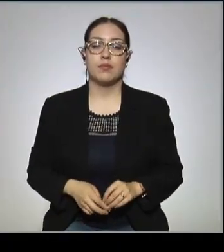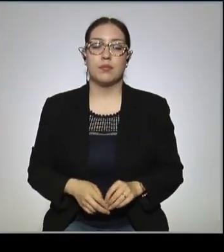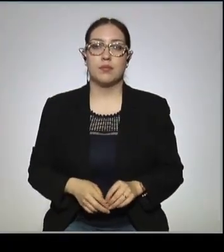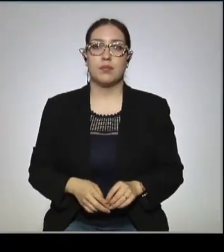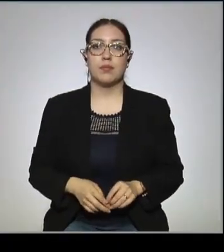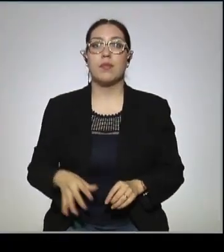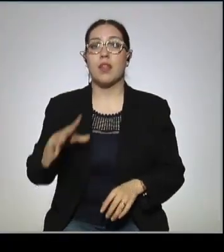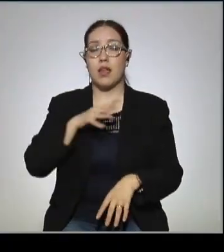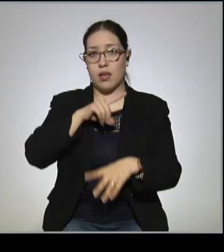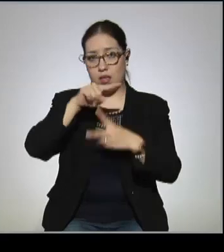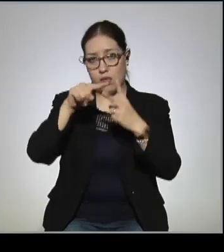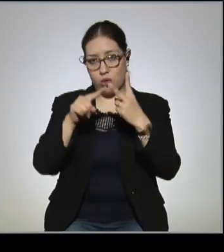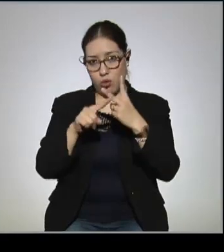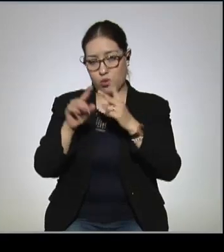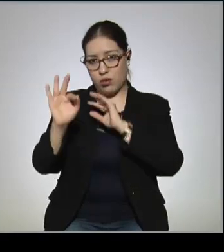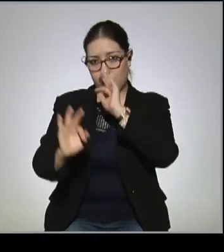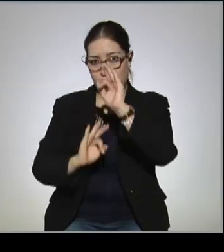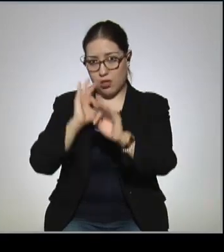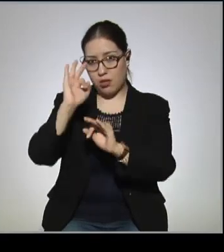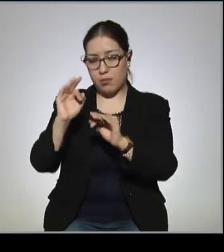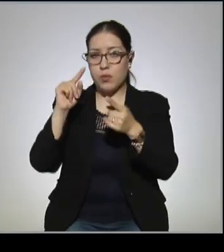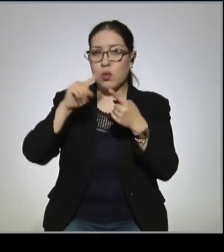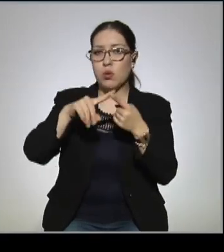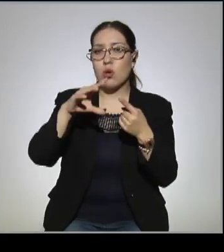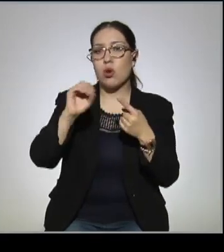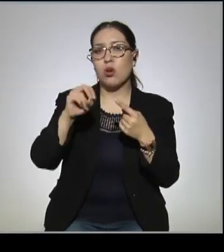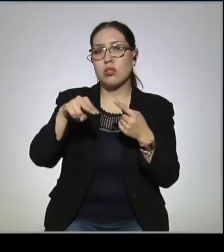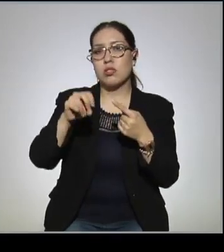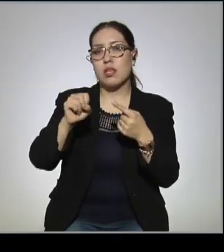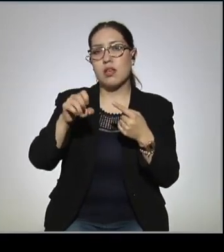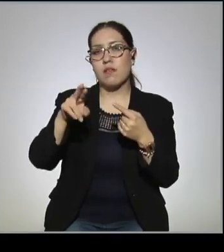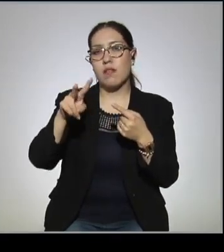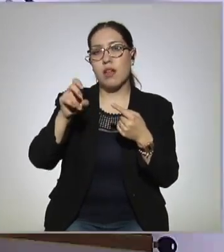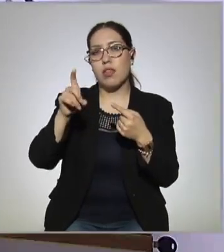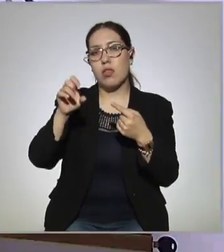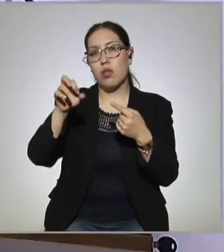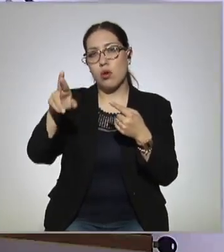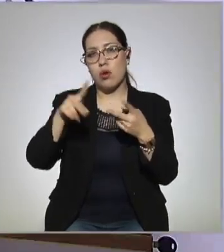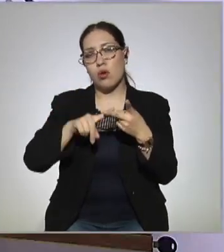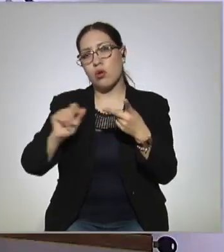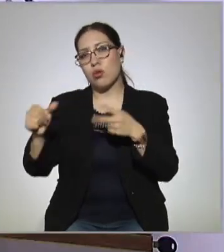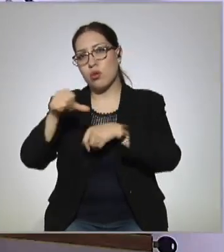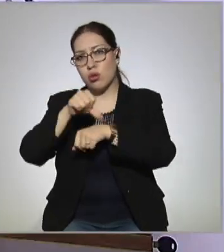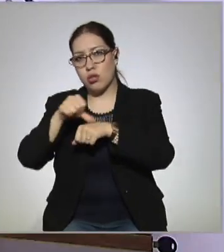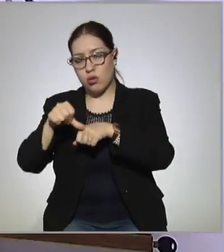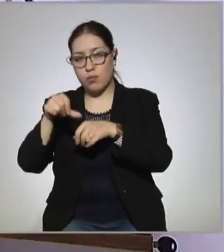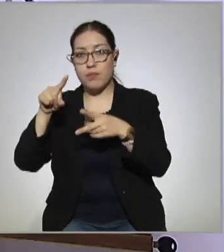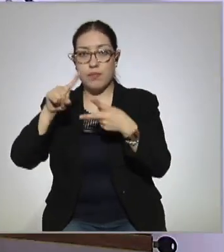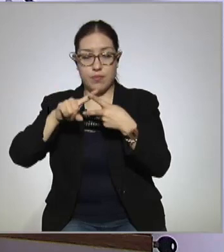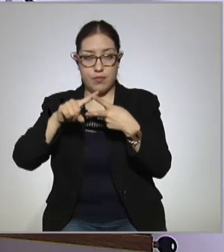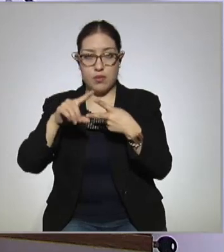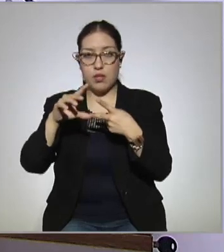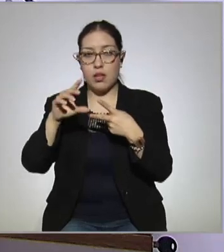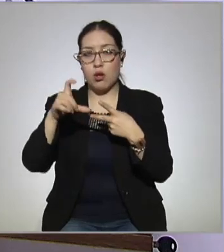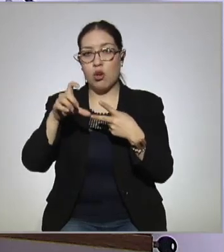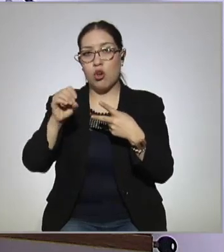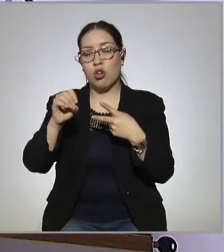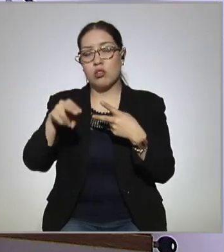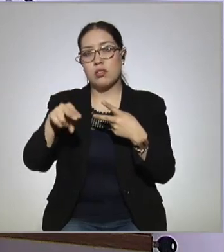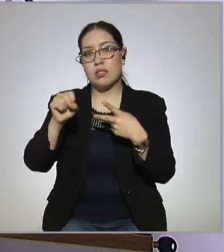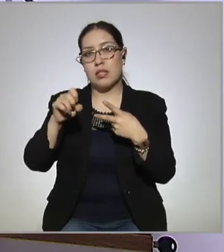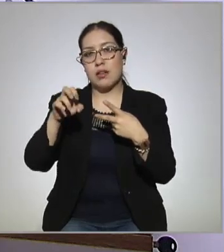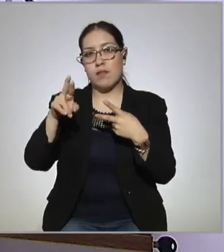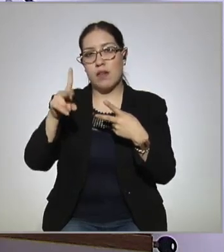Existen 2 tipos de tratamiento, un tratamiento conservador y un tratamiento quirúrgico. El tratamiento conservador es para